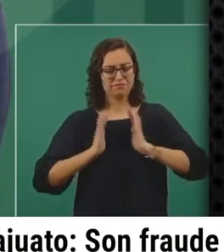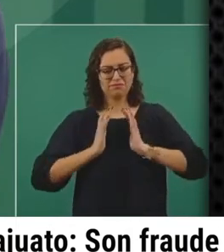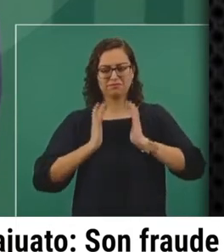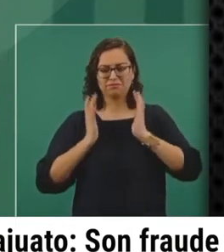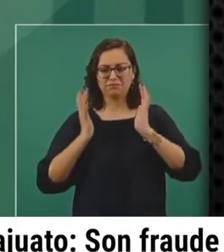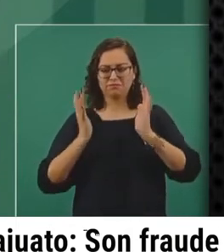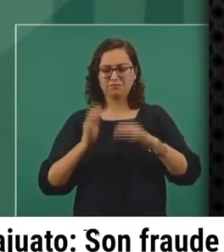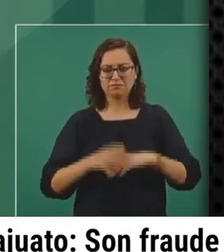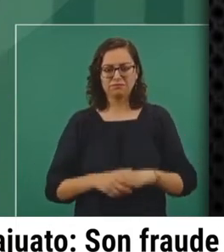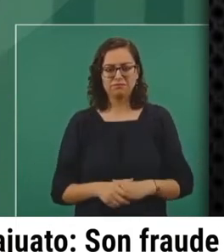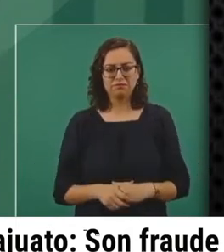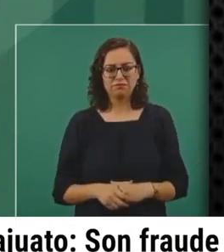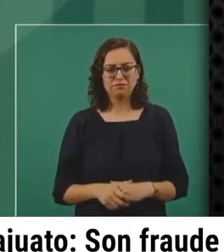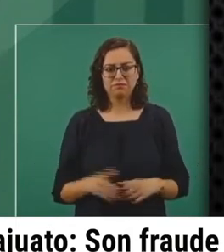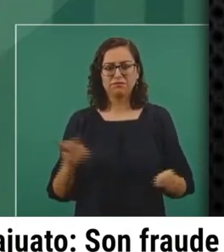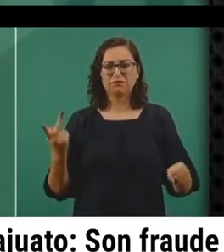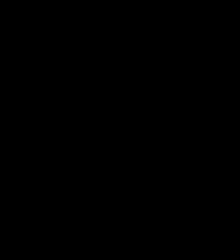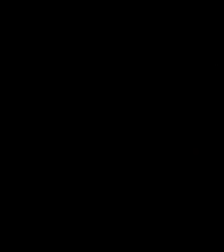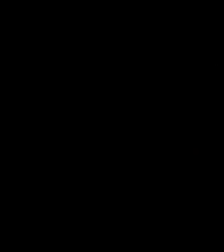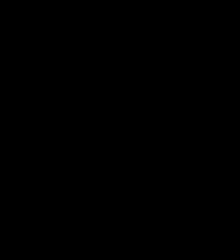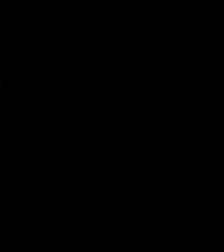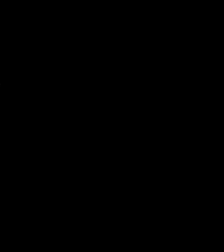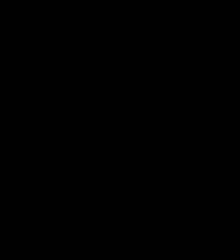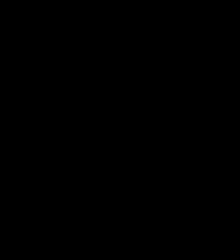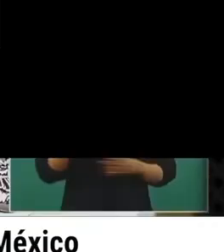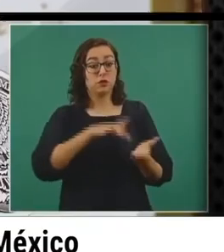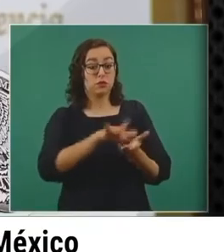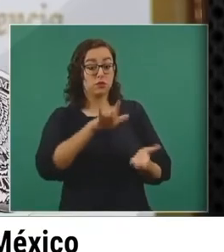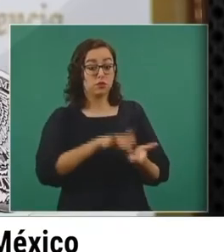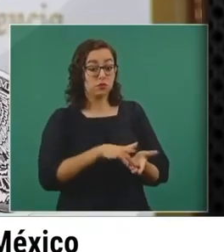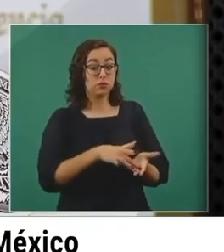fraude electoral y que habría que denunciarlo.